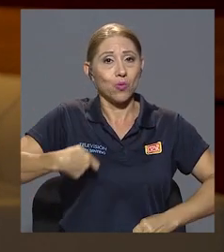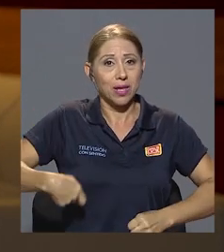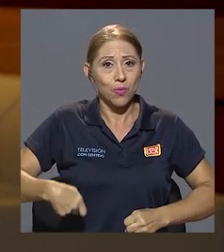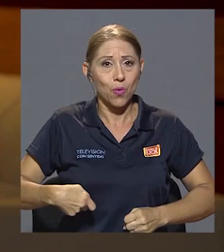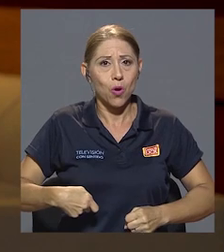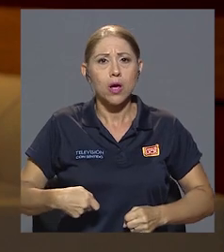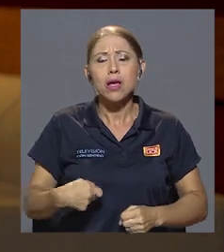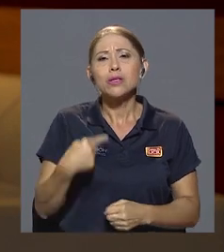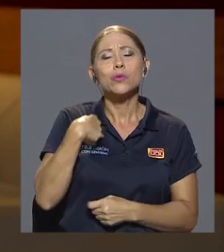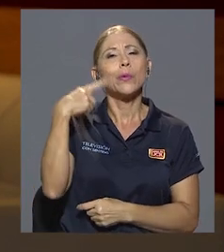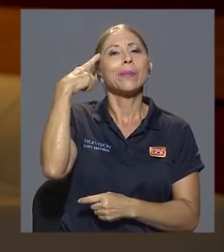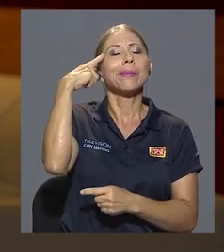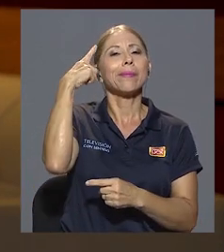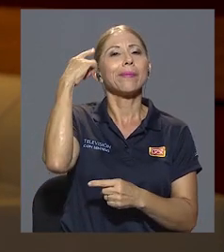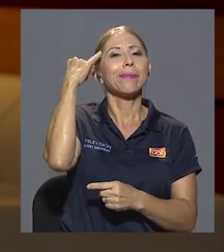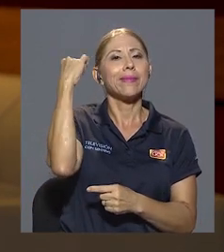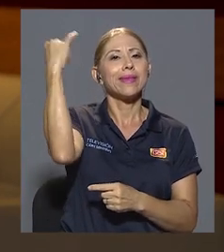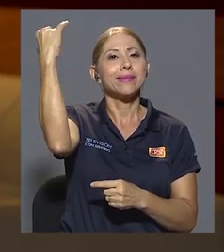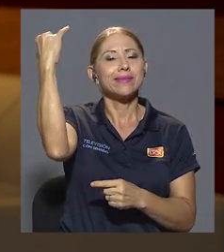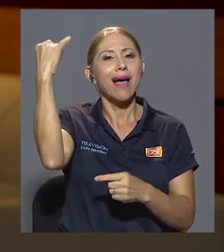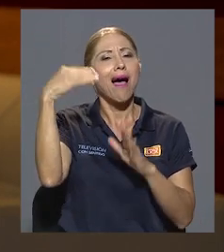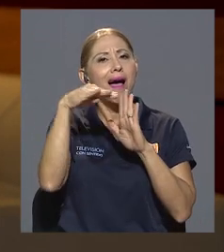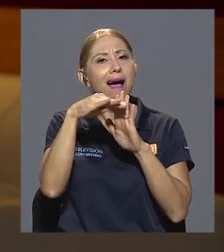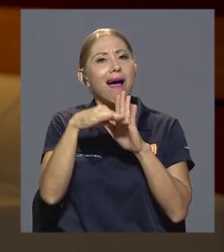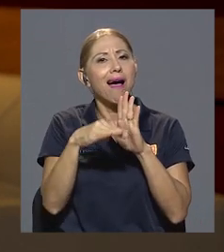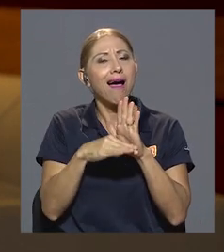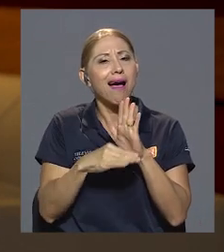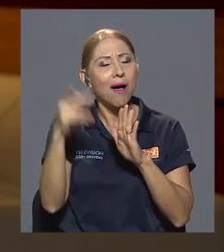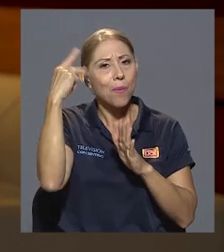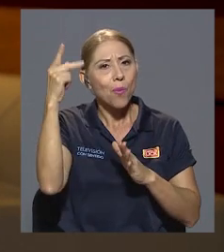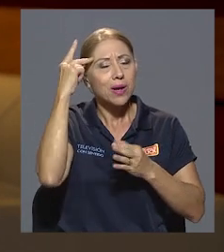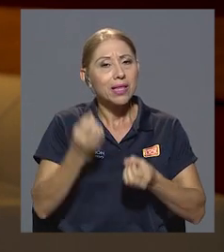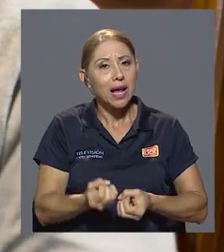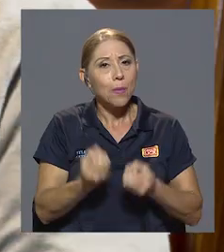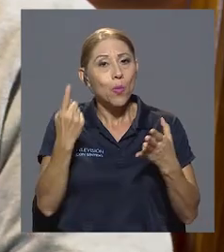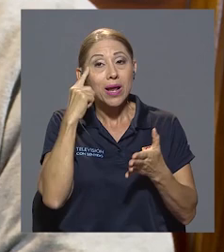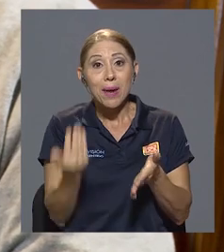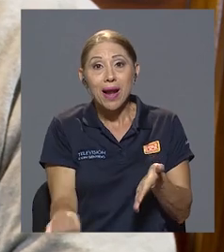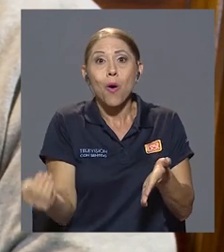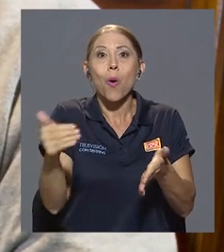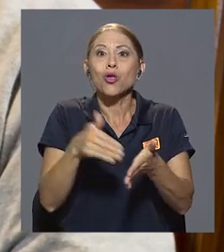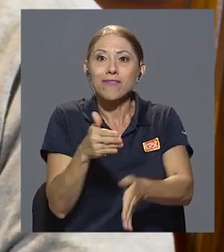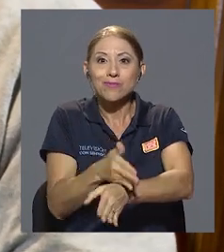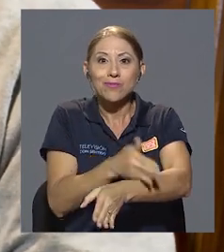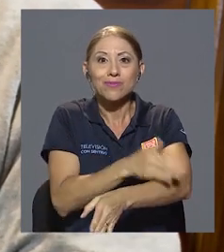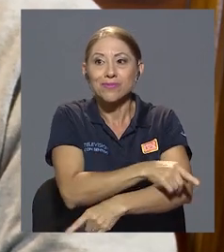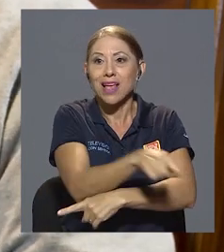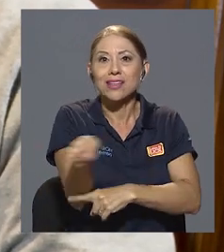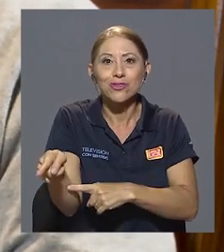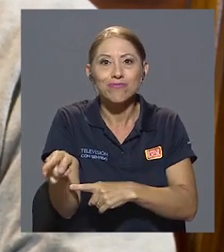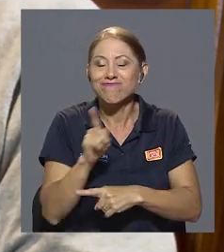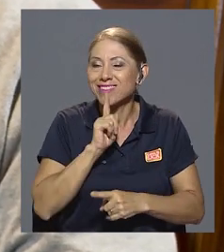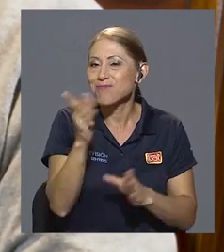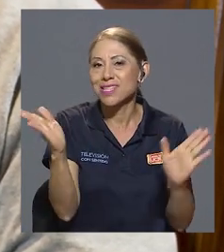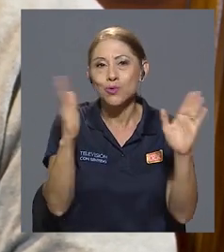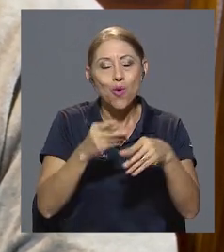política pública para de regenerar el tejido comunitario no están a la mano